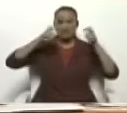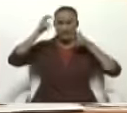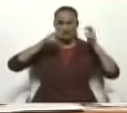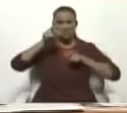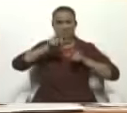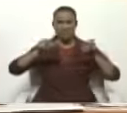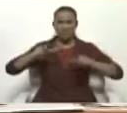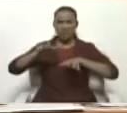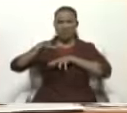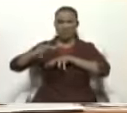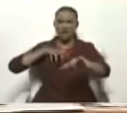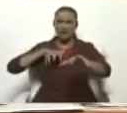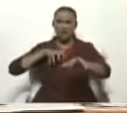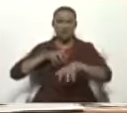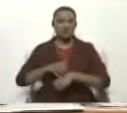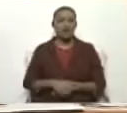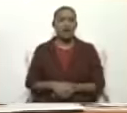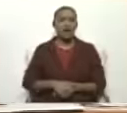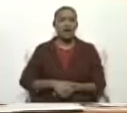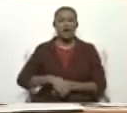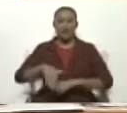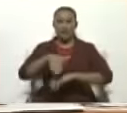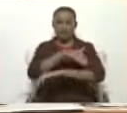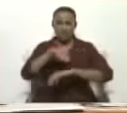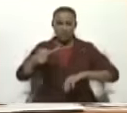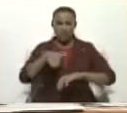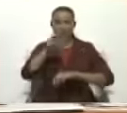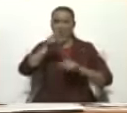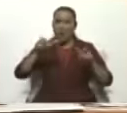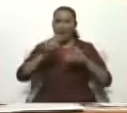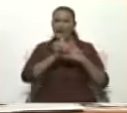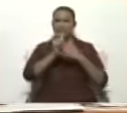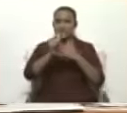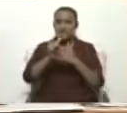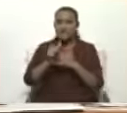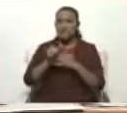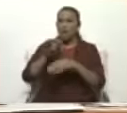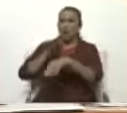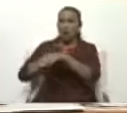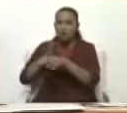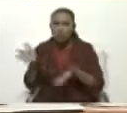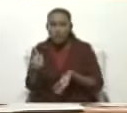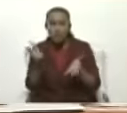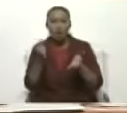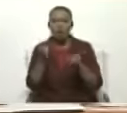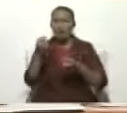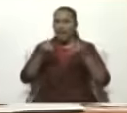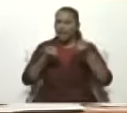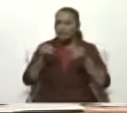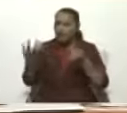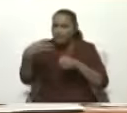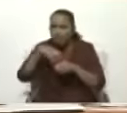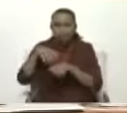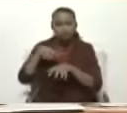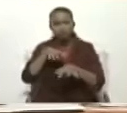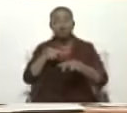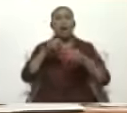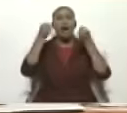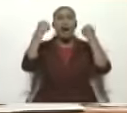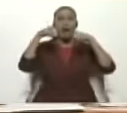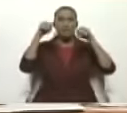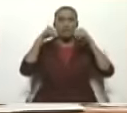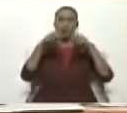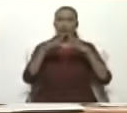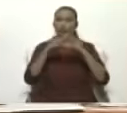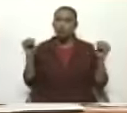calle protagonizan, convocan, regañan, buscan gente en unidades de transporte. En la Rómulo Gallego, Luis Brieto Figueroa, todo un ejercicio